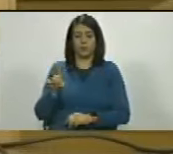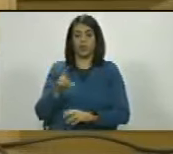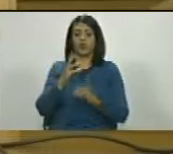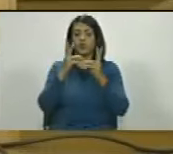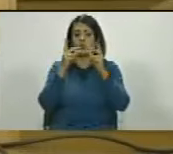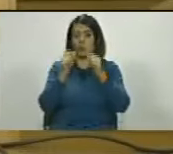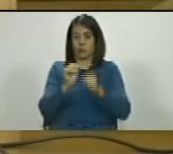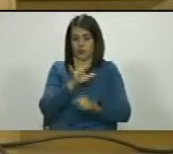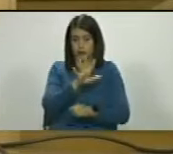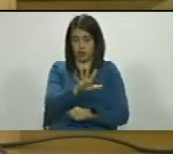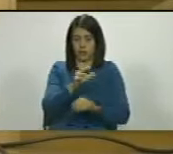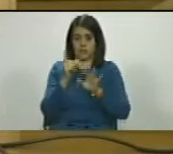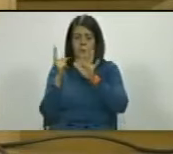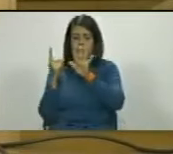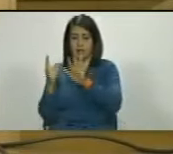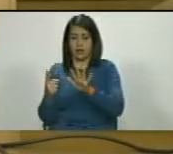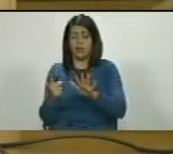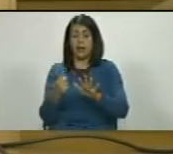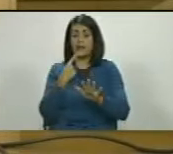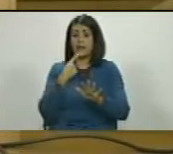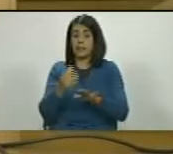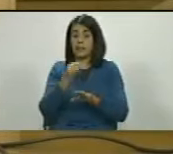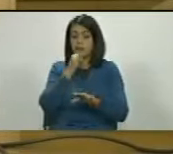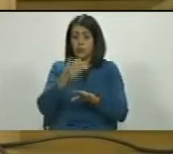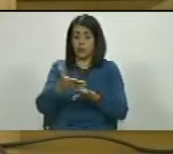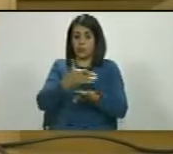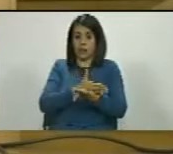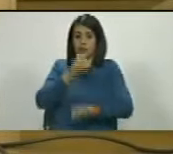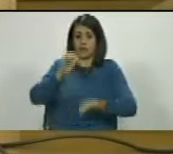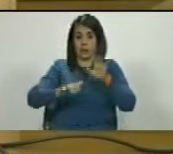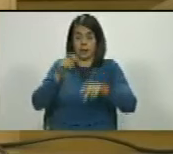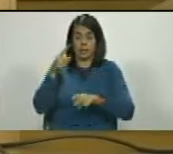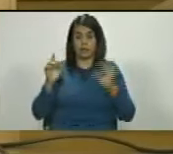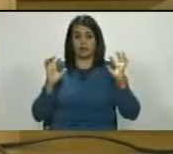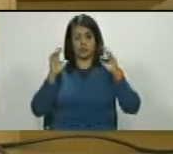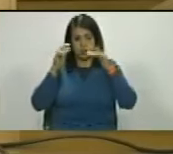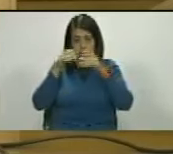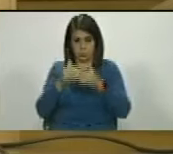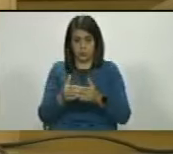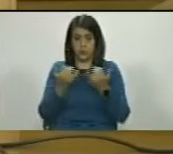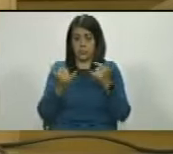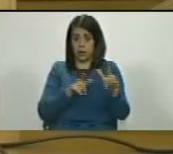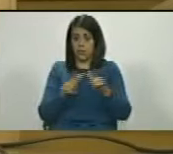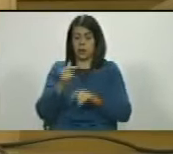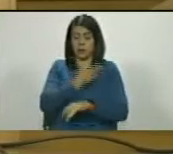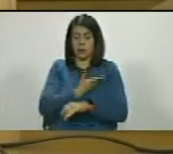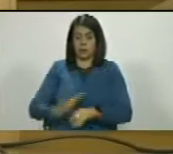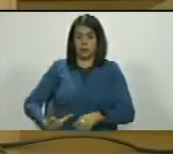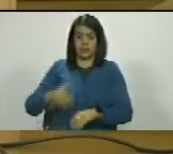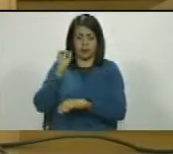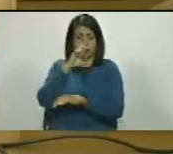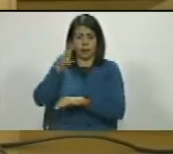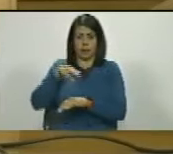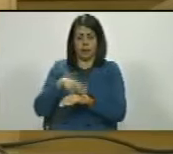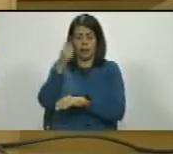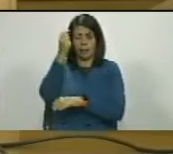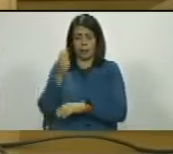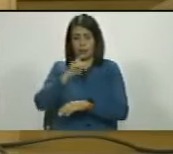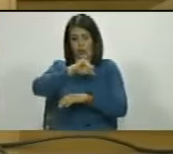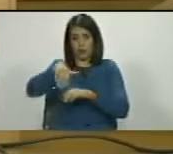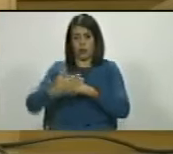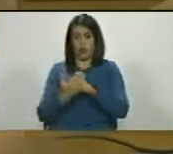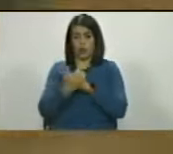acta número 56. Previo anuncio de Secretaría de la existencia del quórum reglamentario, el presidente de la Asamblea Nacional, diputado